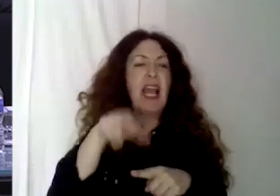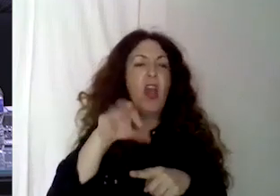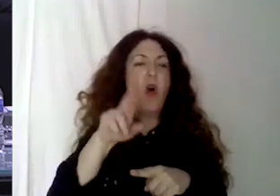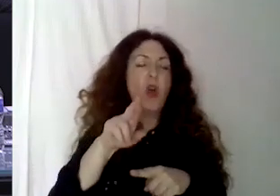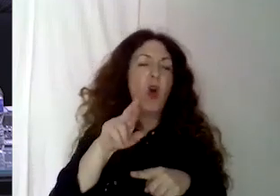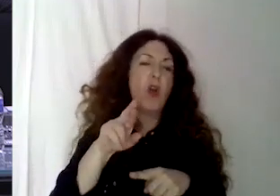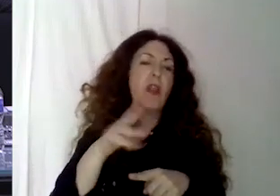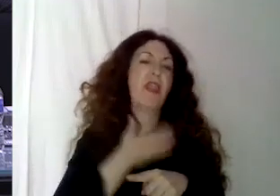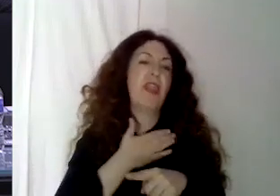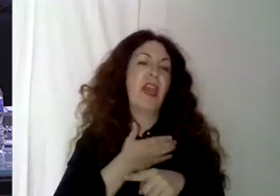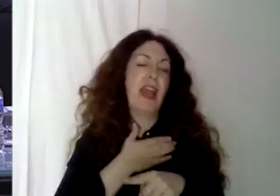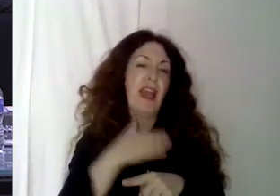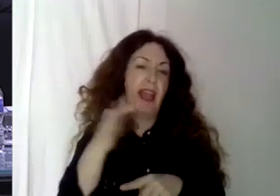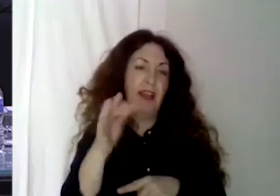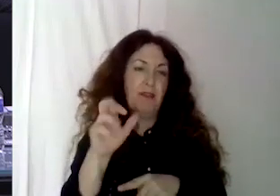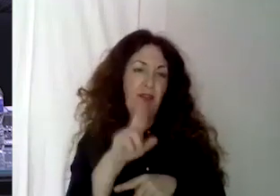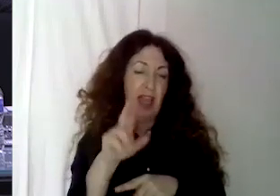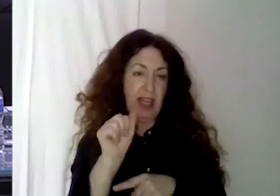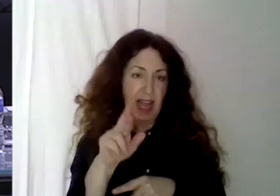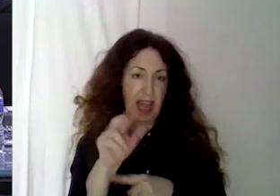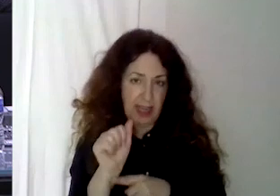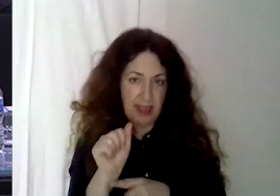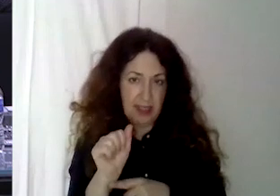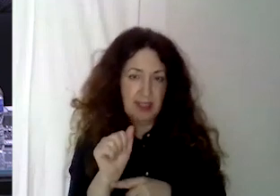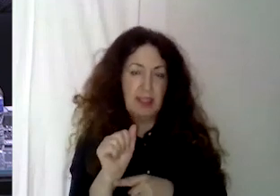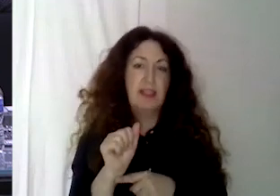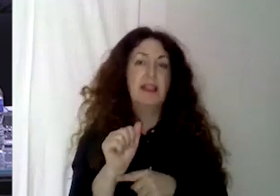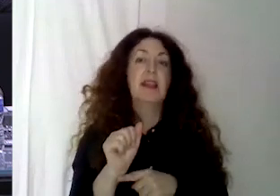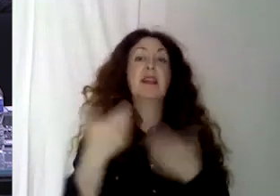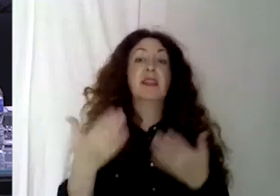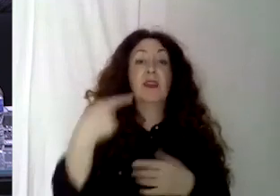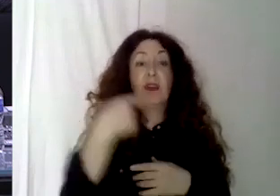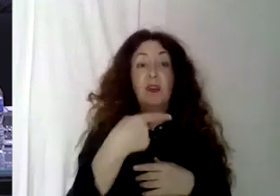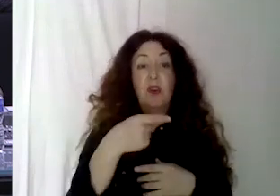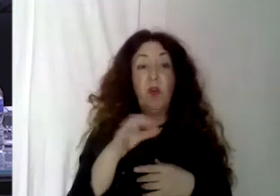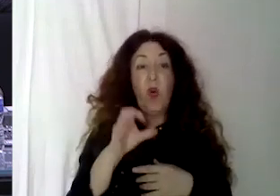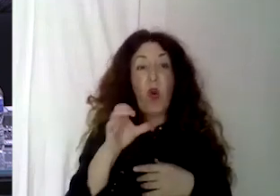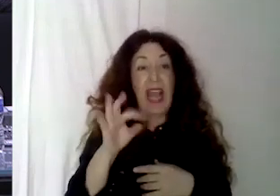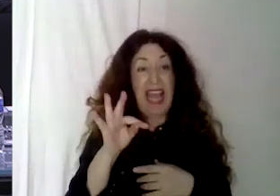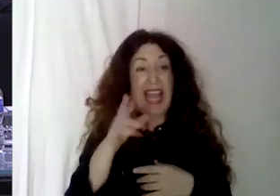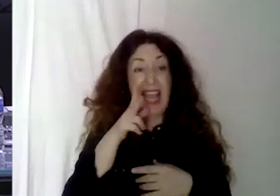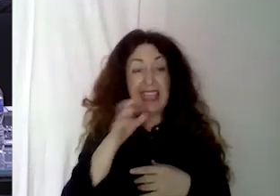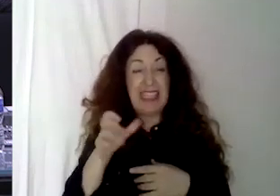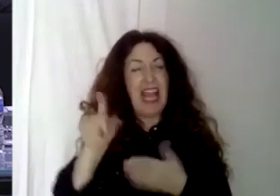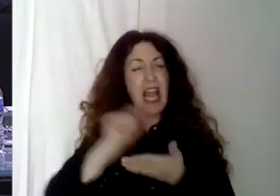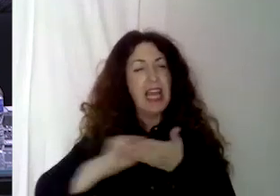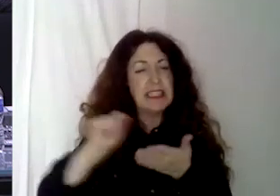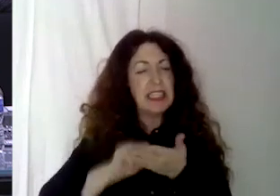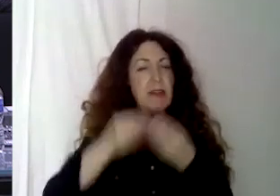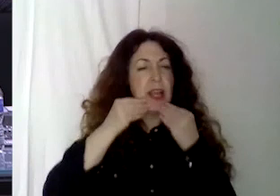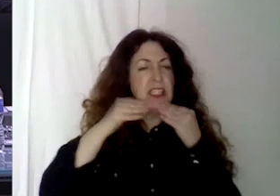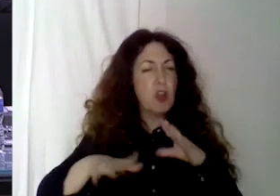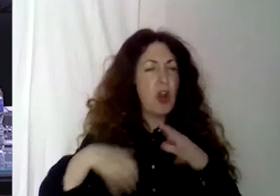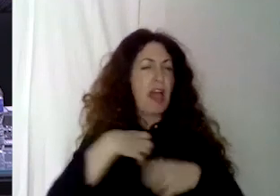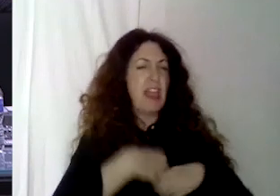ambiente del desasosiego de Goethe. Cuando Goethe escribe la historia de un desasosiego, de un muchacho que para,